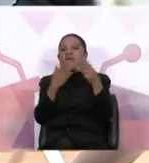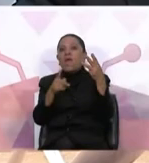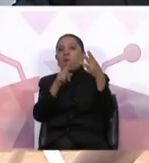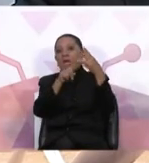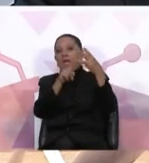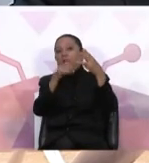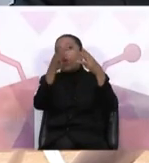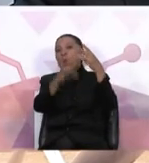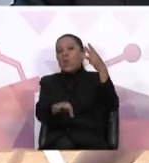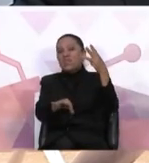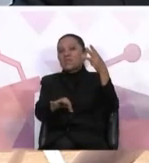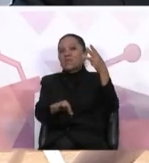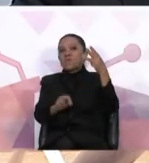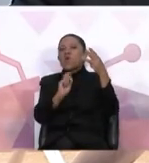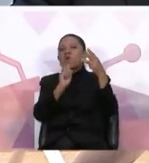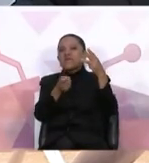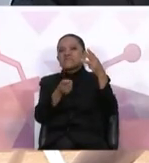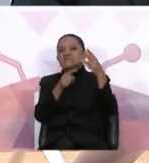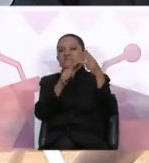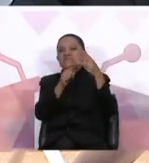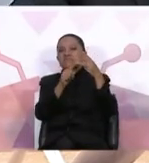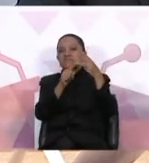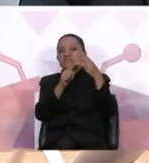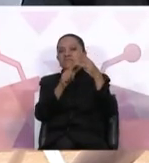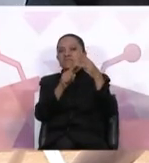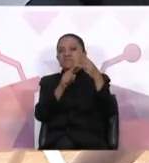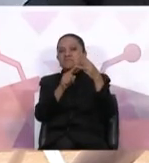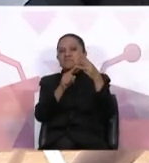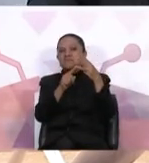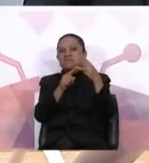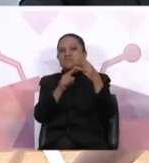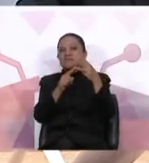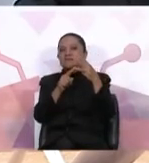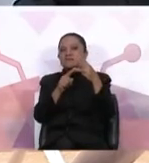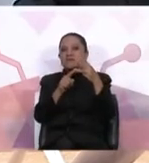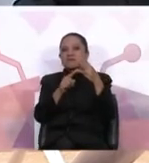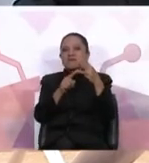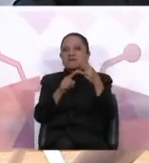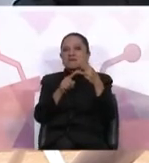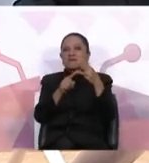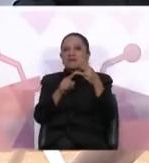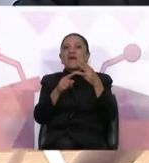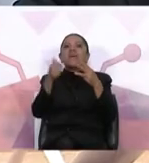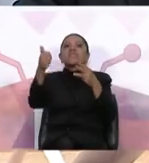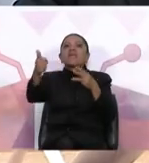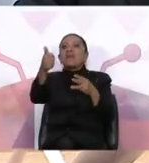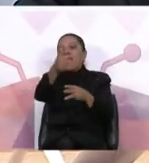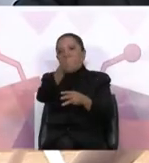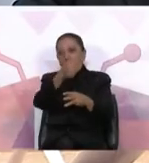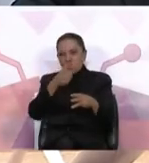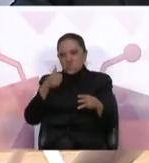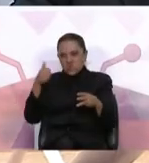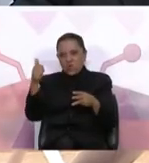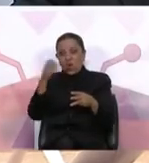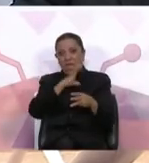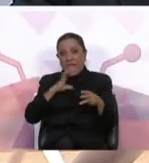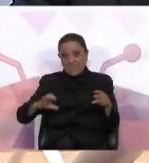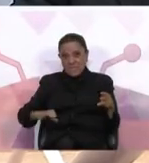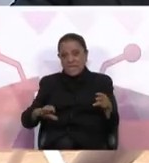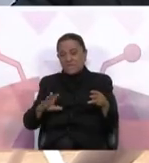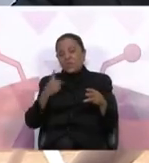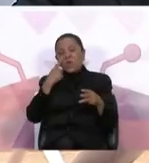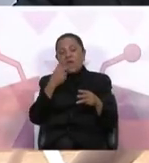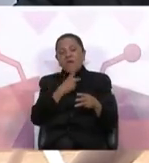que tiene que ver con la ronda final o de cierre de cada uno de los candidatos así es bueno para este